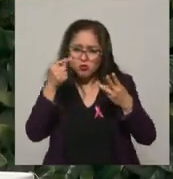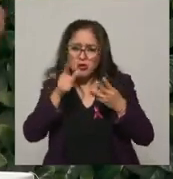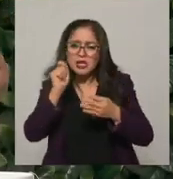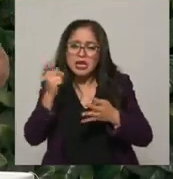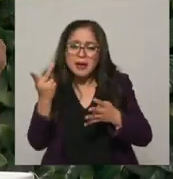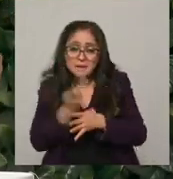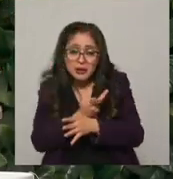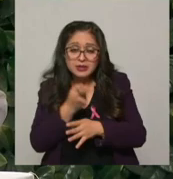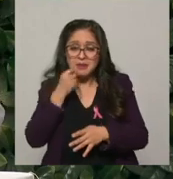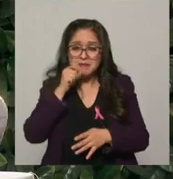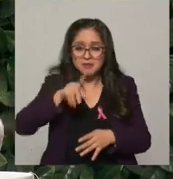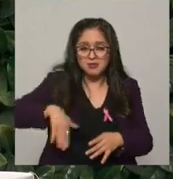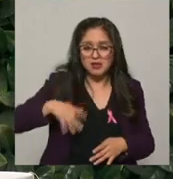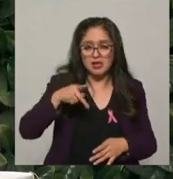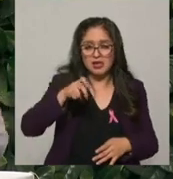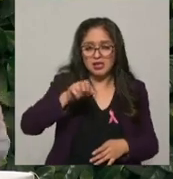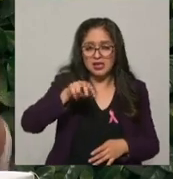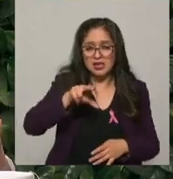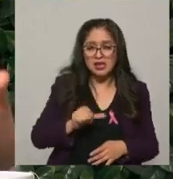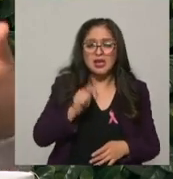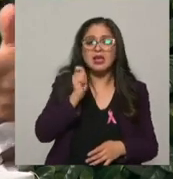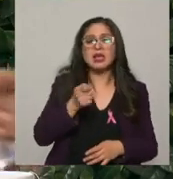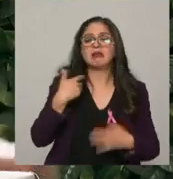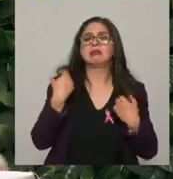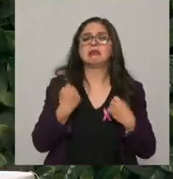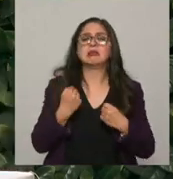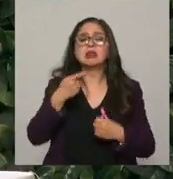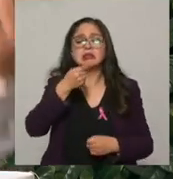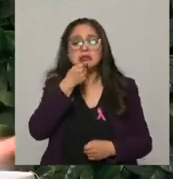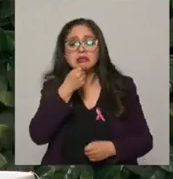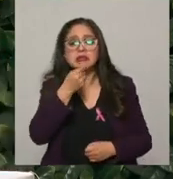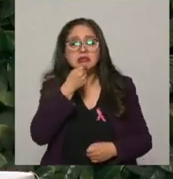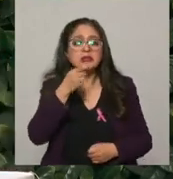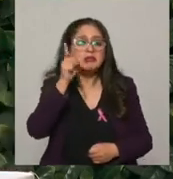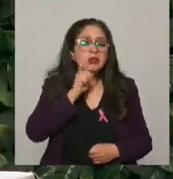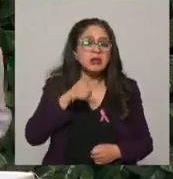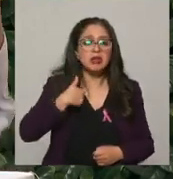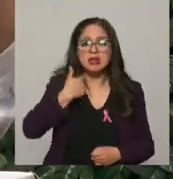lo que nos contaba Kenny es muy fuerte. Un niño, una niña que decide